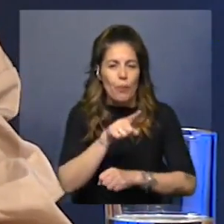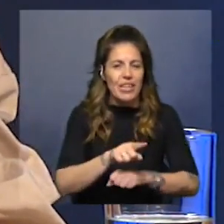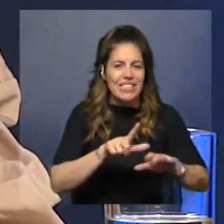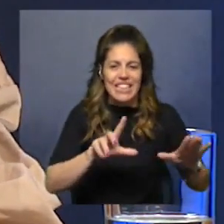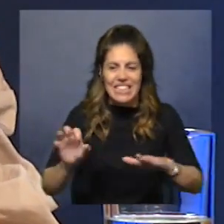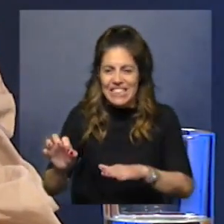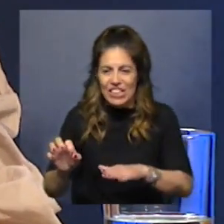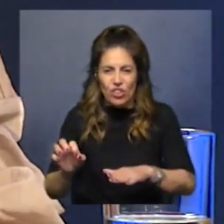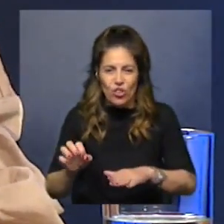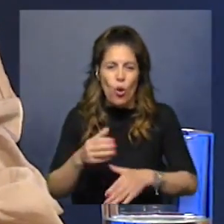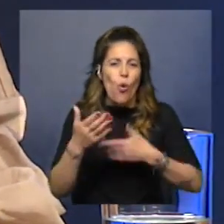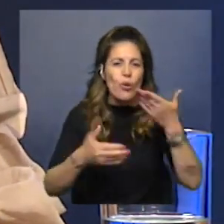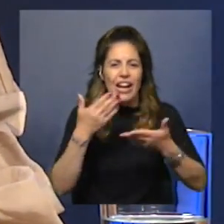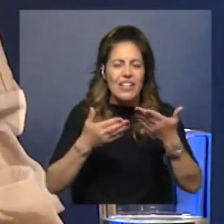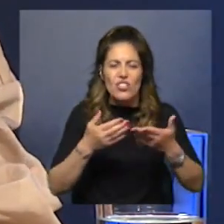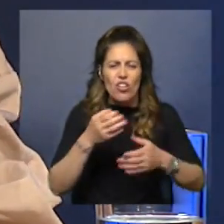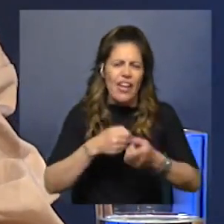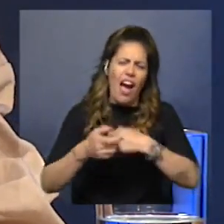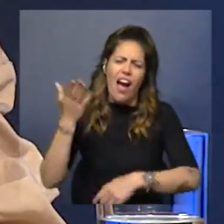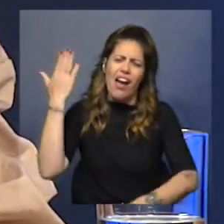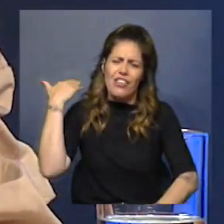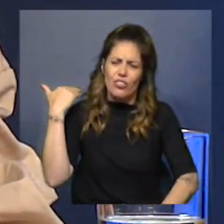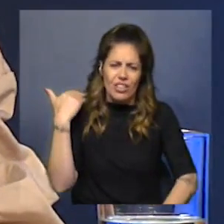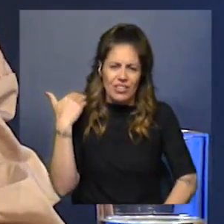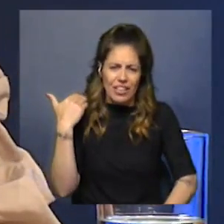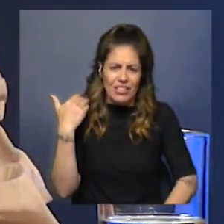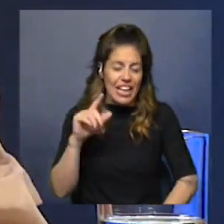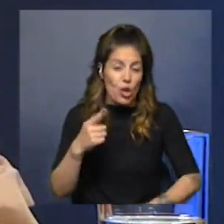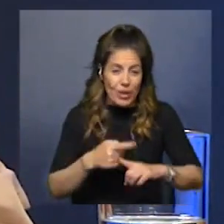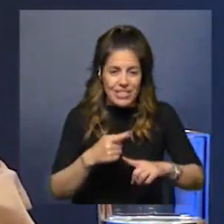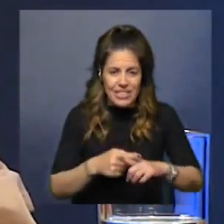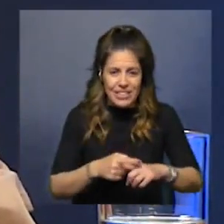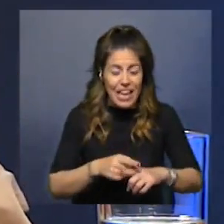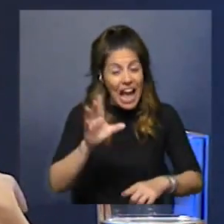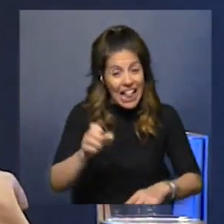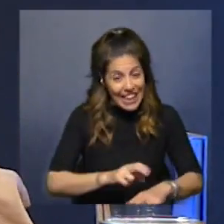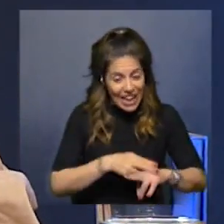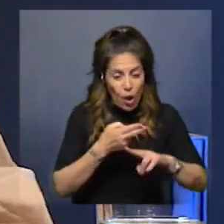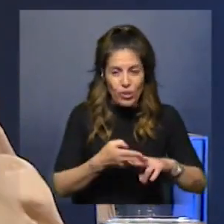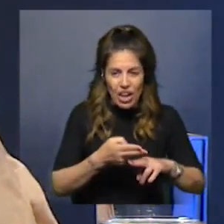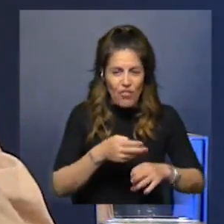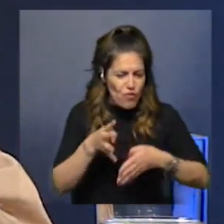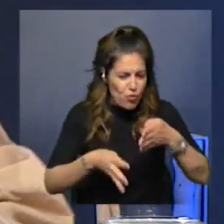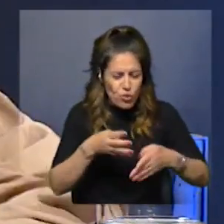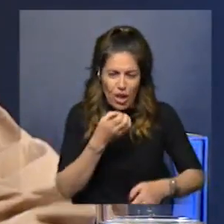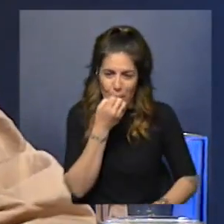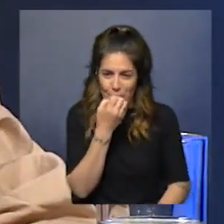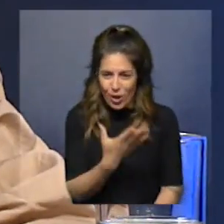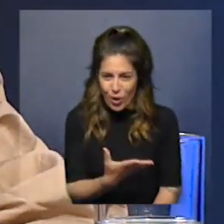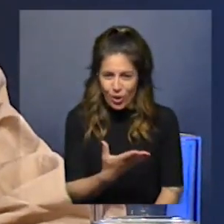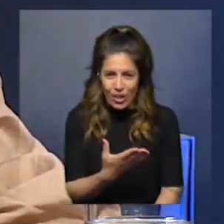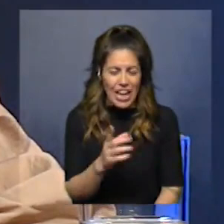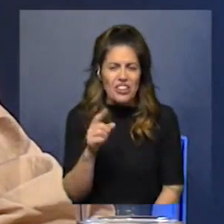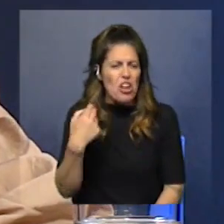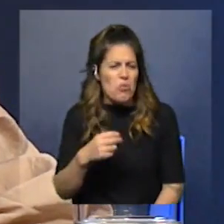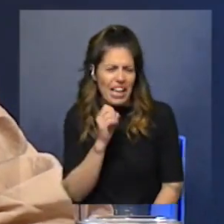1700, ponele, una canción de salsa de 1700 que no, obviamente no existe más, y al traerla de vuelta funciona hasta no, mucho mejor, ¿entendés? Entonces, como